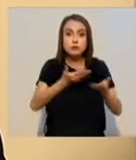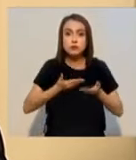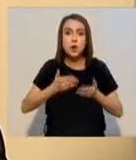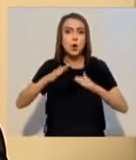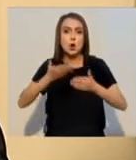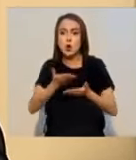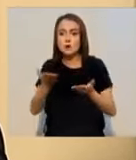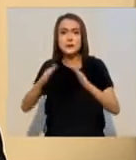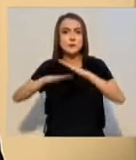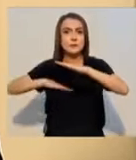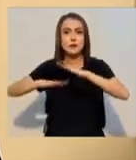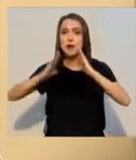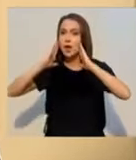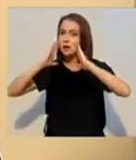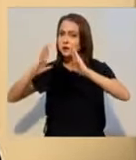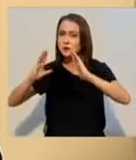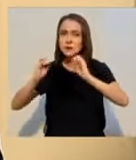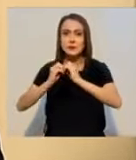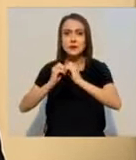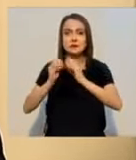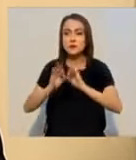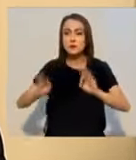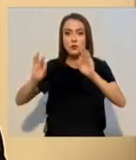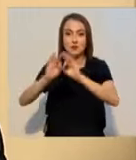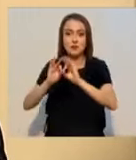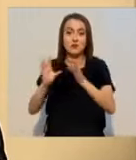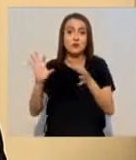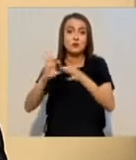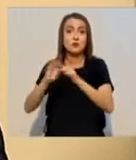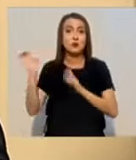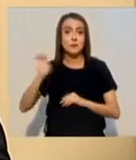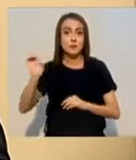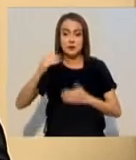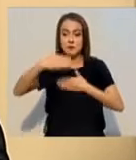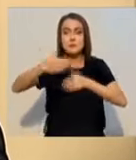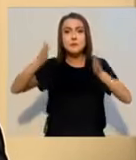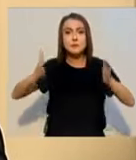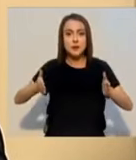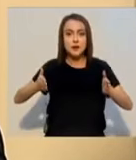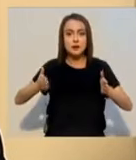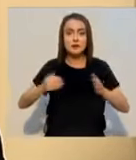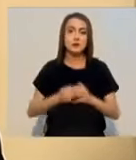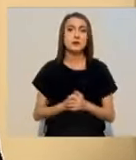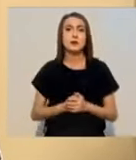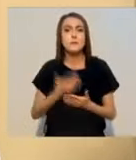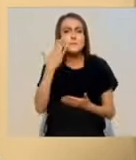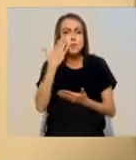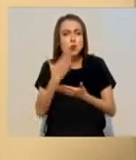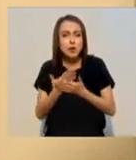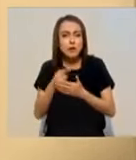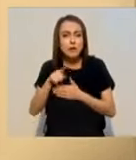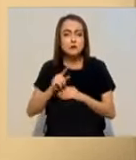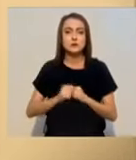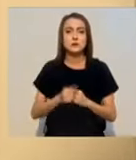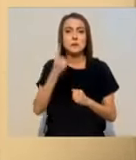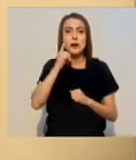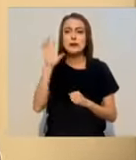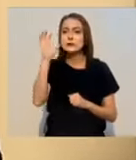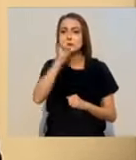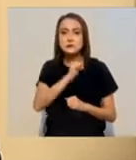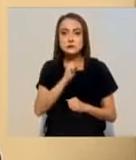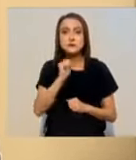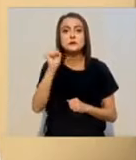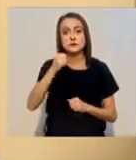insumos básicos para las atenciones preliminares de la emergencia, kits de extracción y prueba para